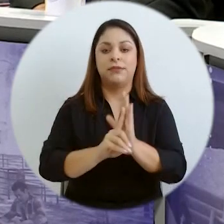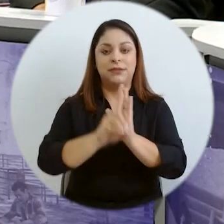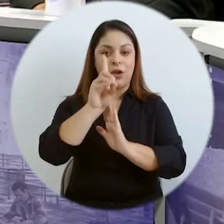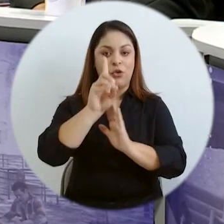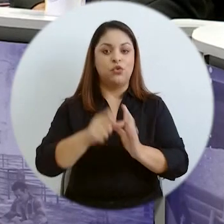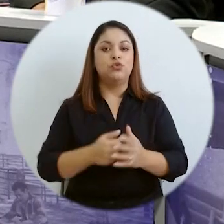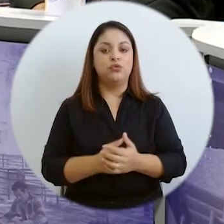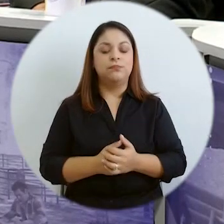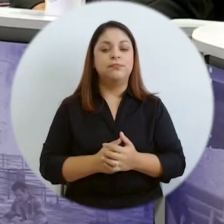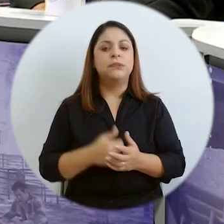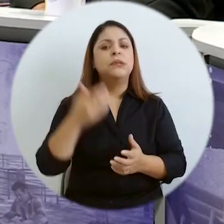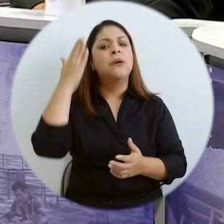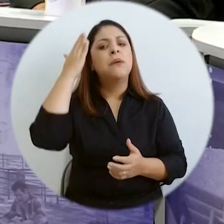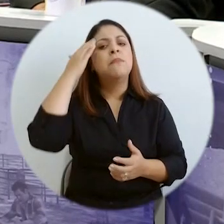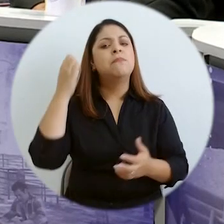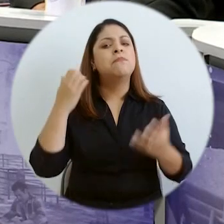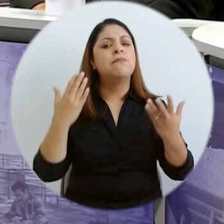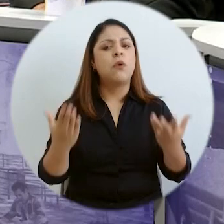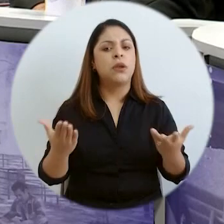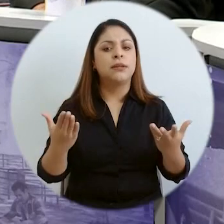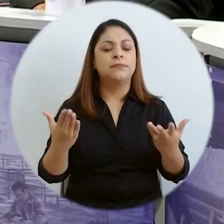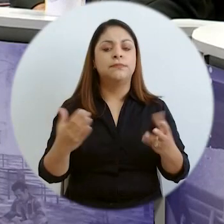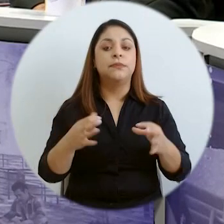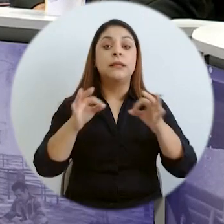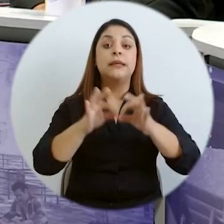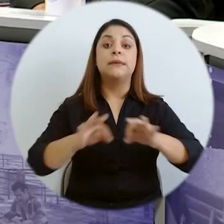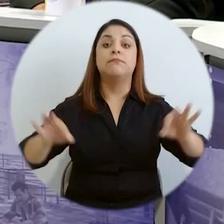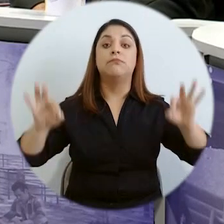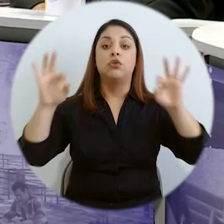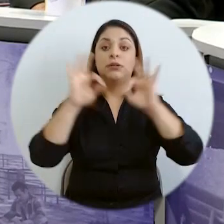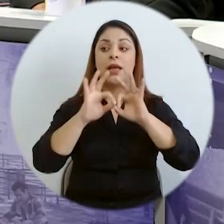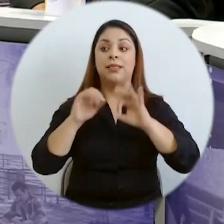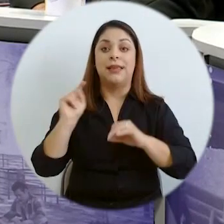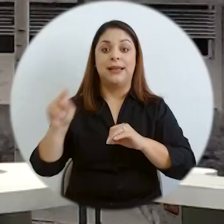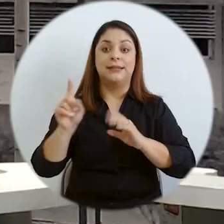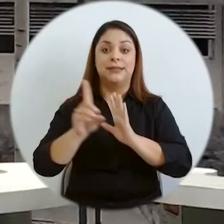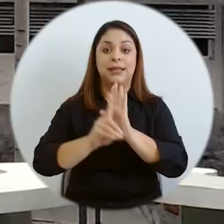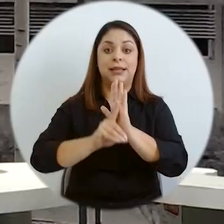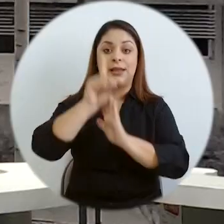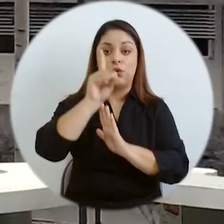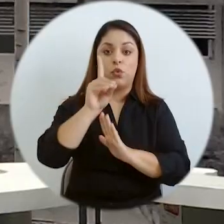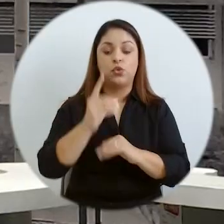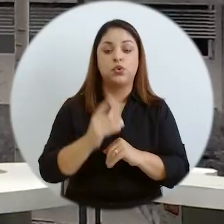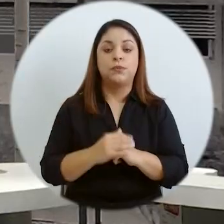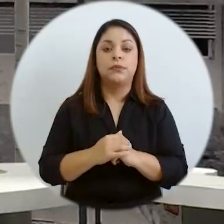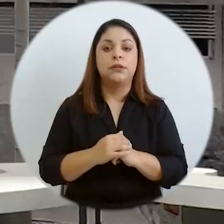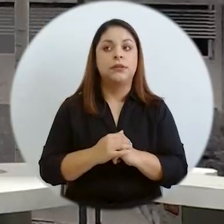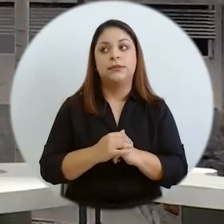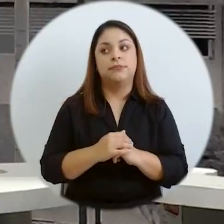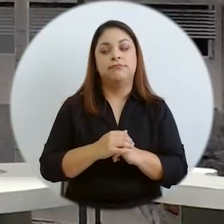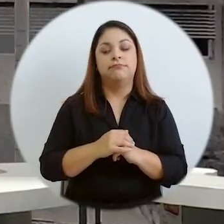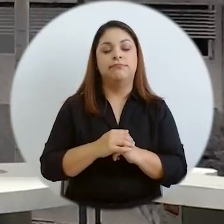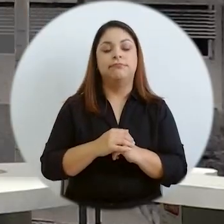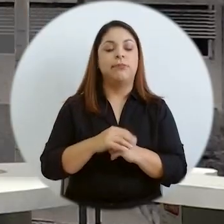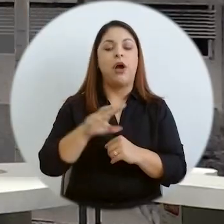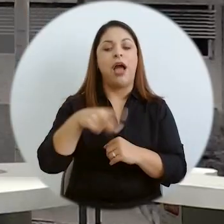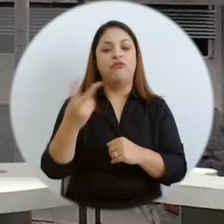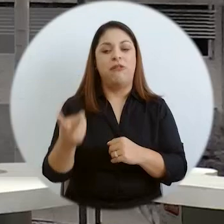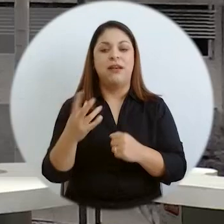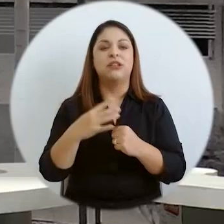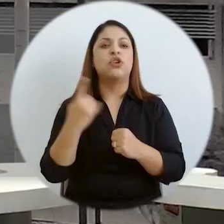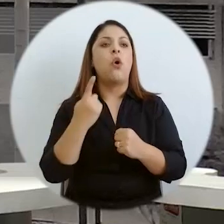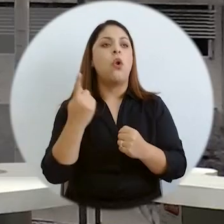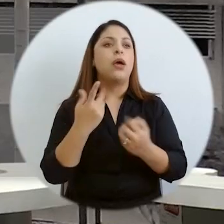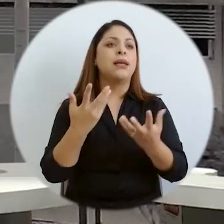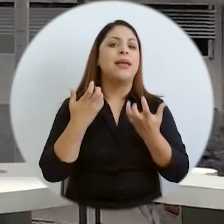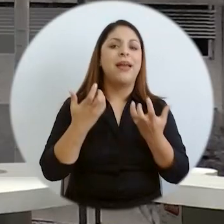promover este tipo de desarrollo. Porque lo que importa en este tipo de desarrollo es más bien todo lo